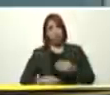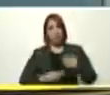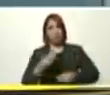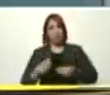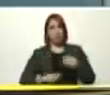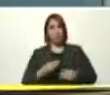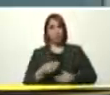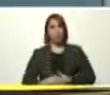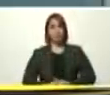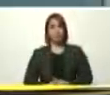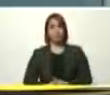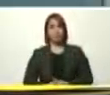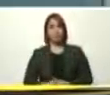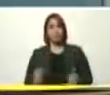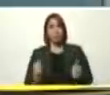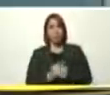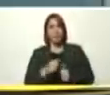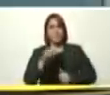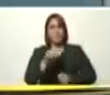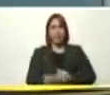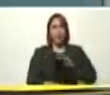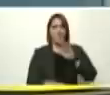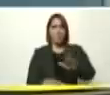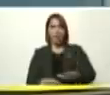es con los pies sobre la tierra,